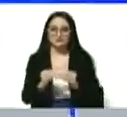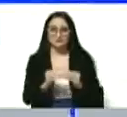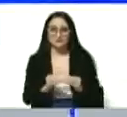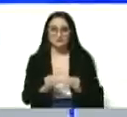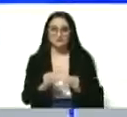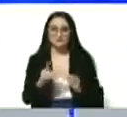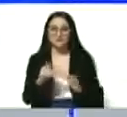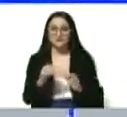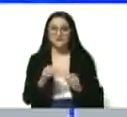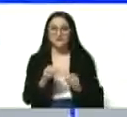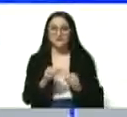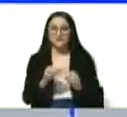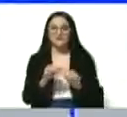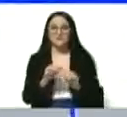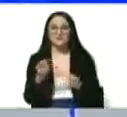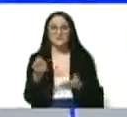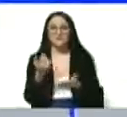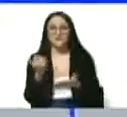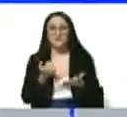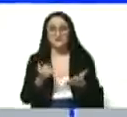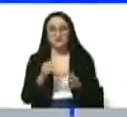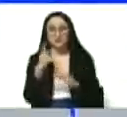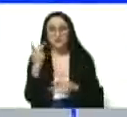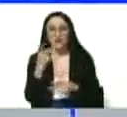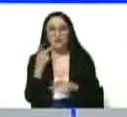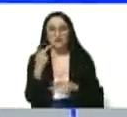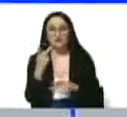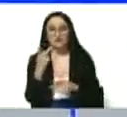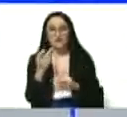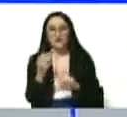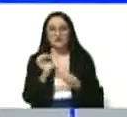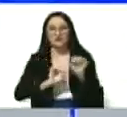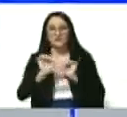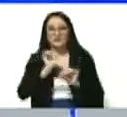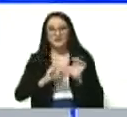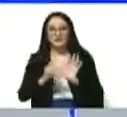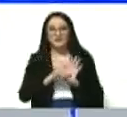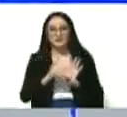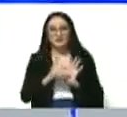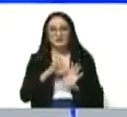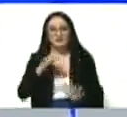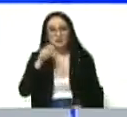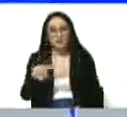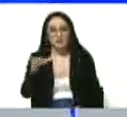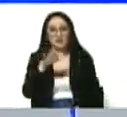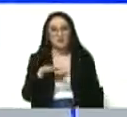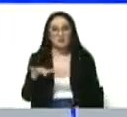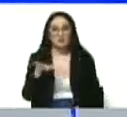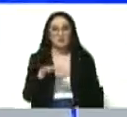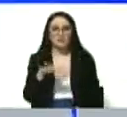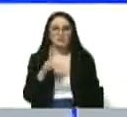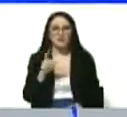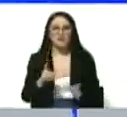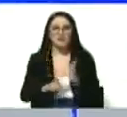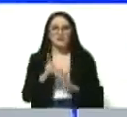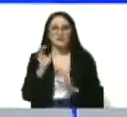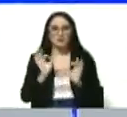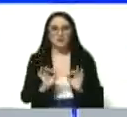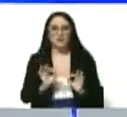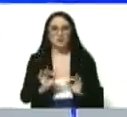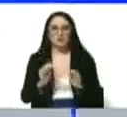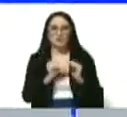fundamentado en el diseño de una política acertada en defensa del derecho que tienen los pueblos para alcanzar su desarrollo justo